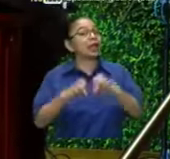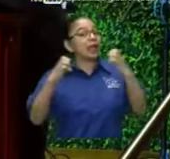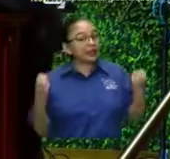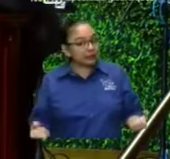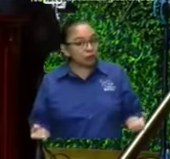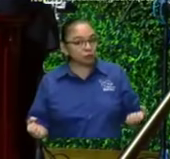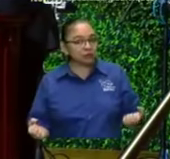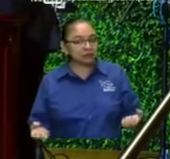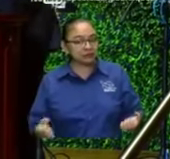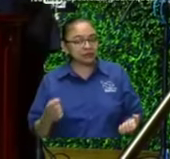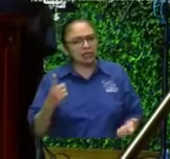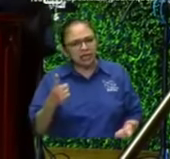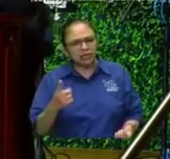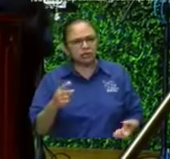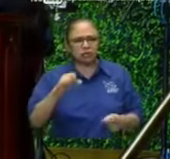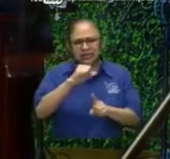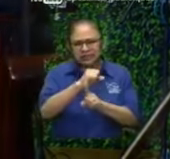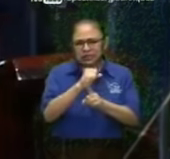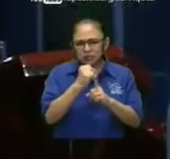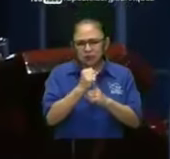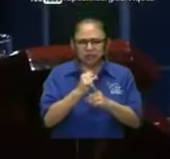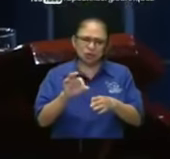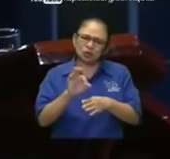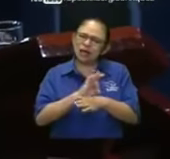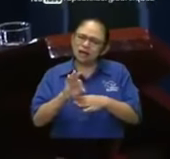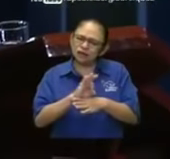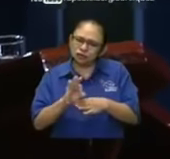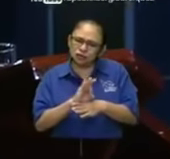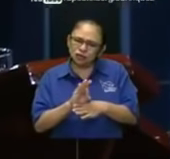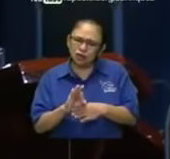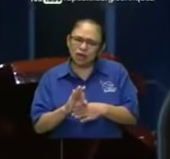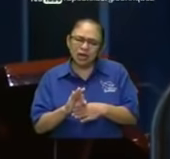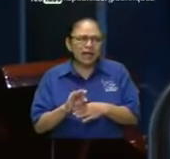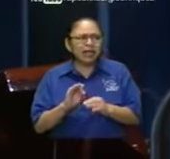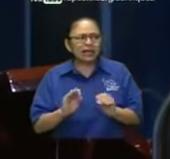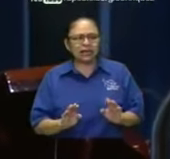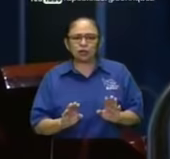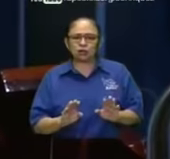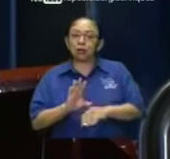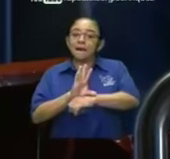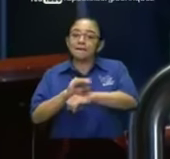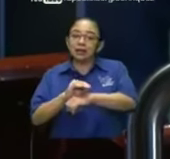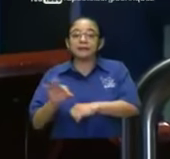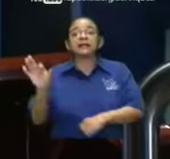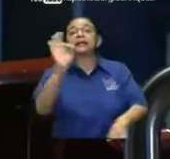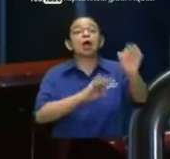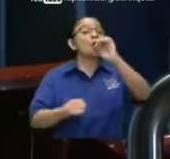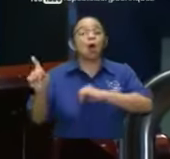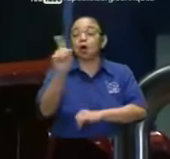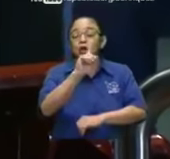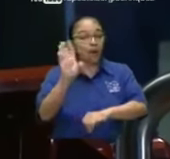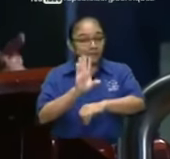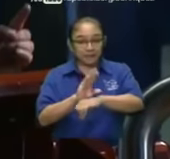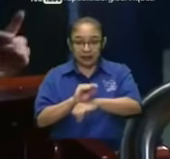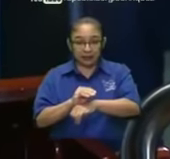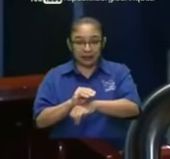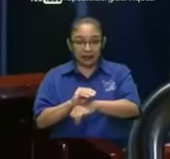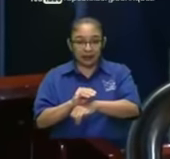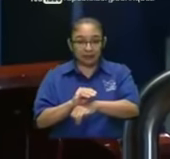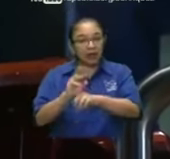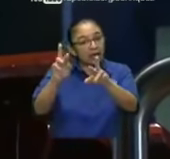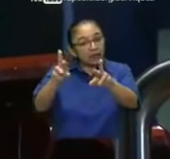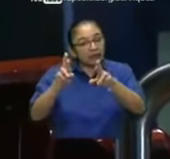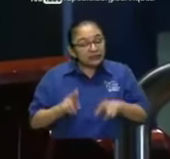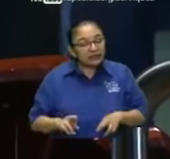es una función que nos posibilita a nosotros recibir, procesar e